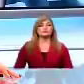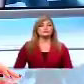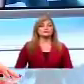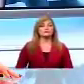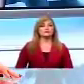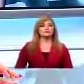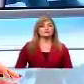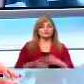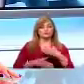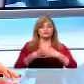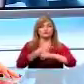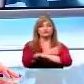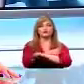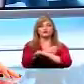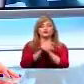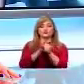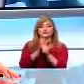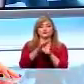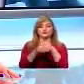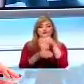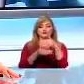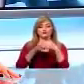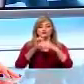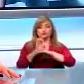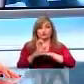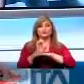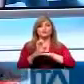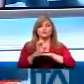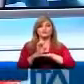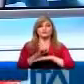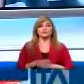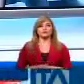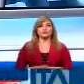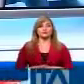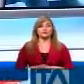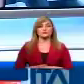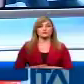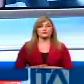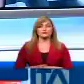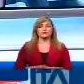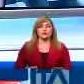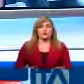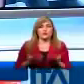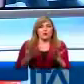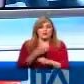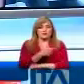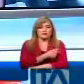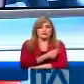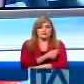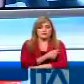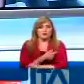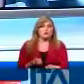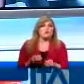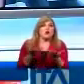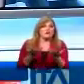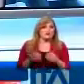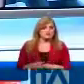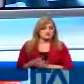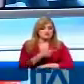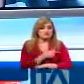El proceso de vacunación contra el COVID avanza en el país sin que se conozca con exactitud cuántas dosis han sido colocadas ni